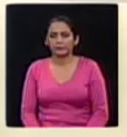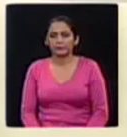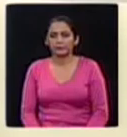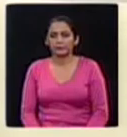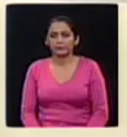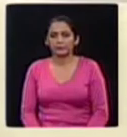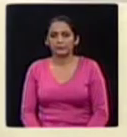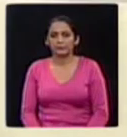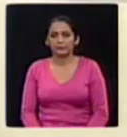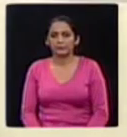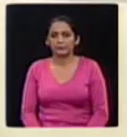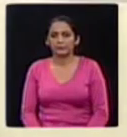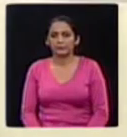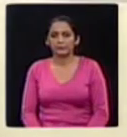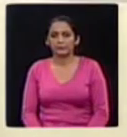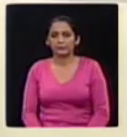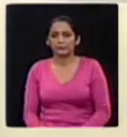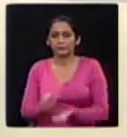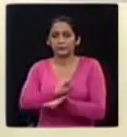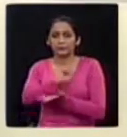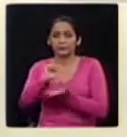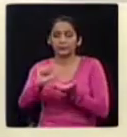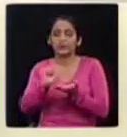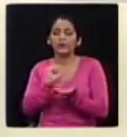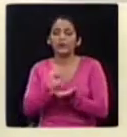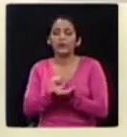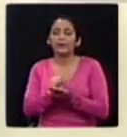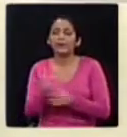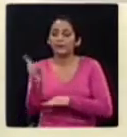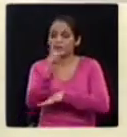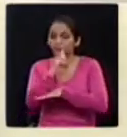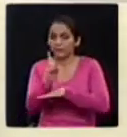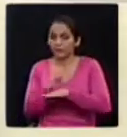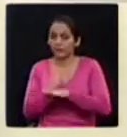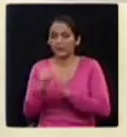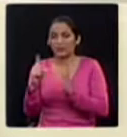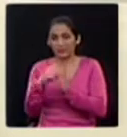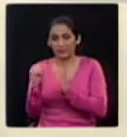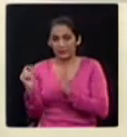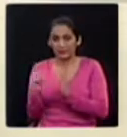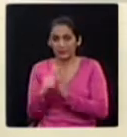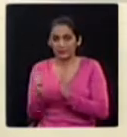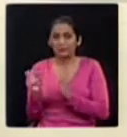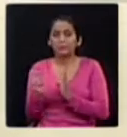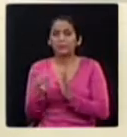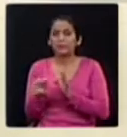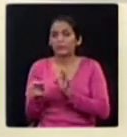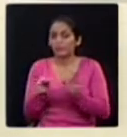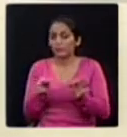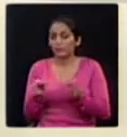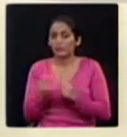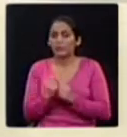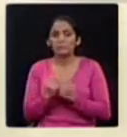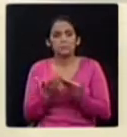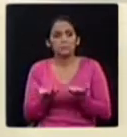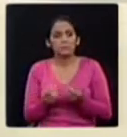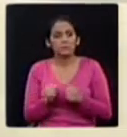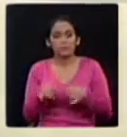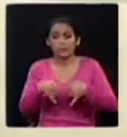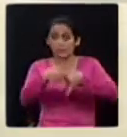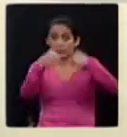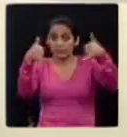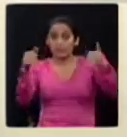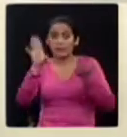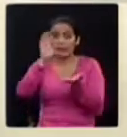Director de la Zona 6 del Servicio de Rentas Internas, Luis Felipe Jaramillo, recorrió con varios funcionarios de la institución los locales comerciales ubicados en el